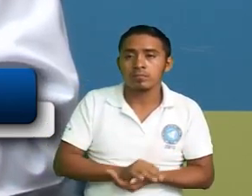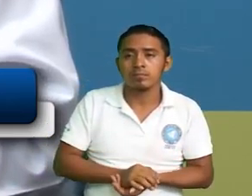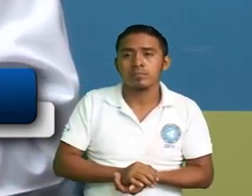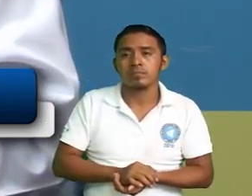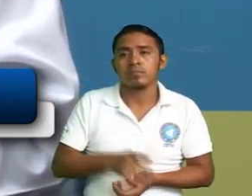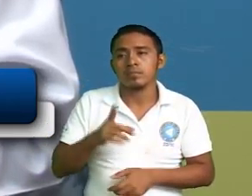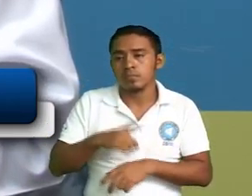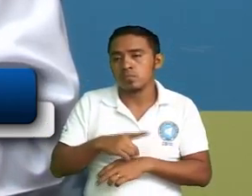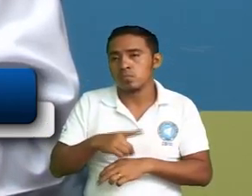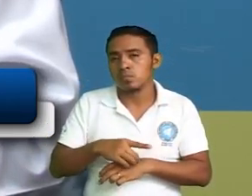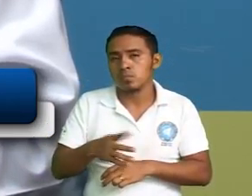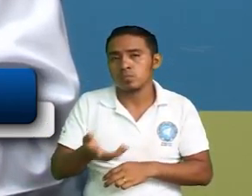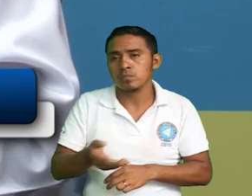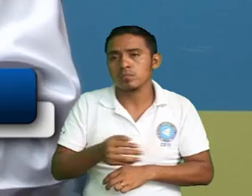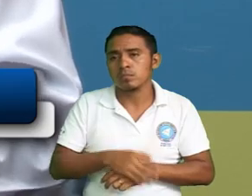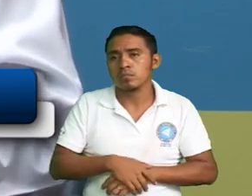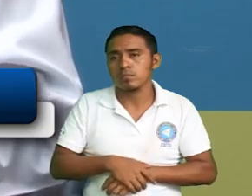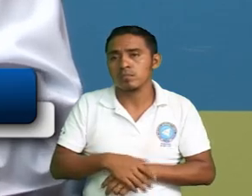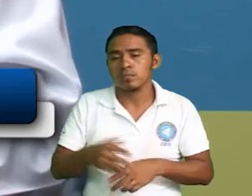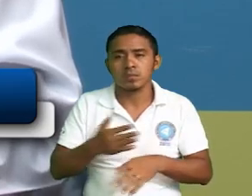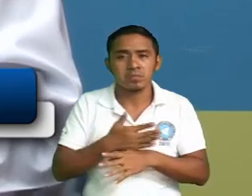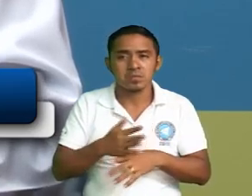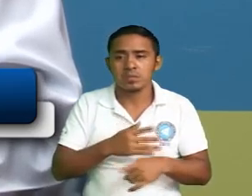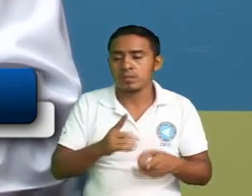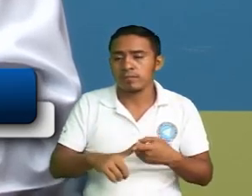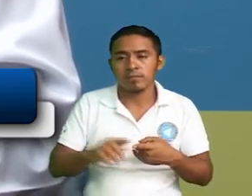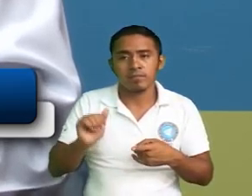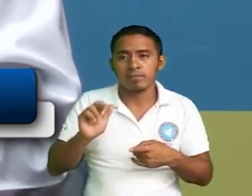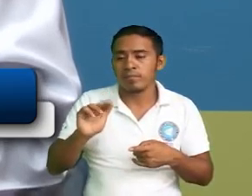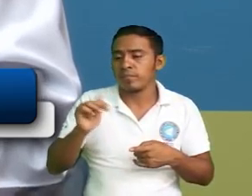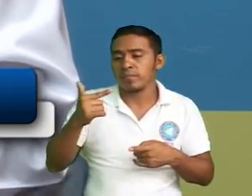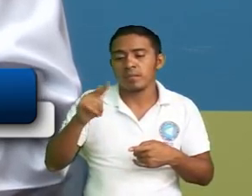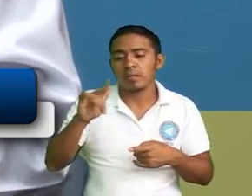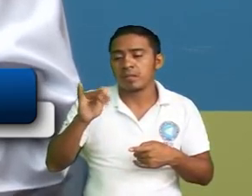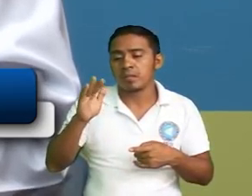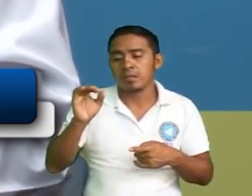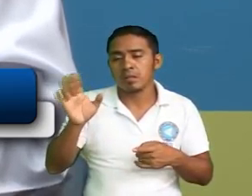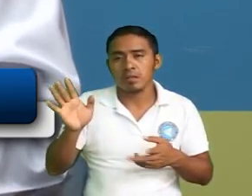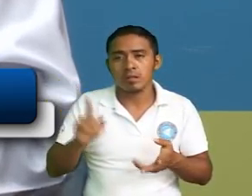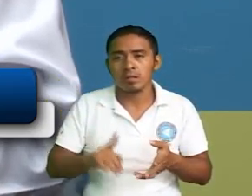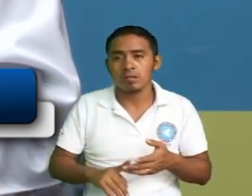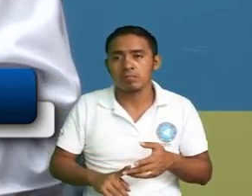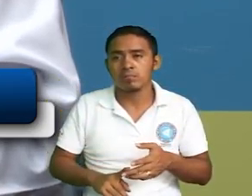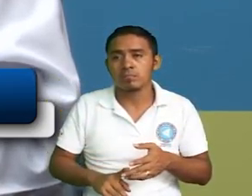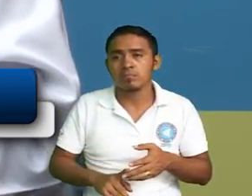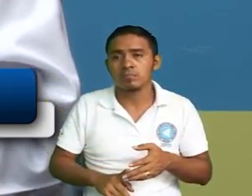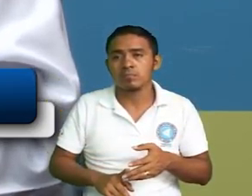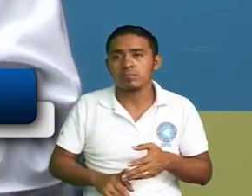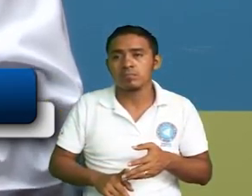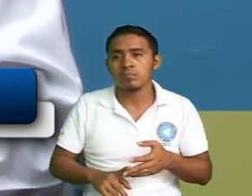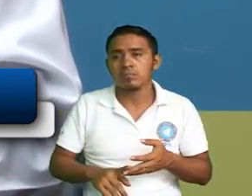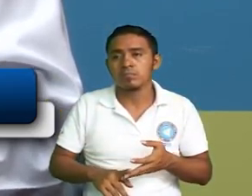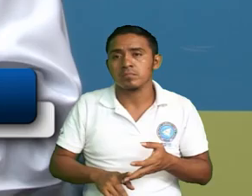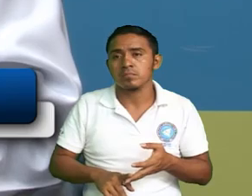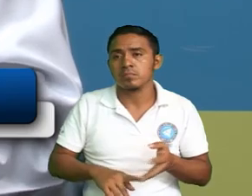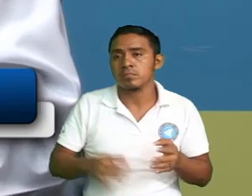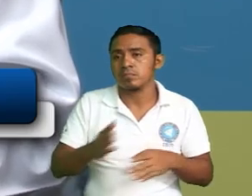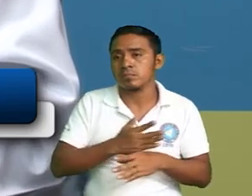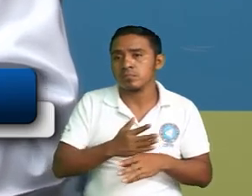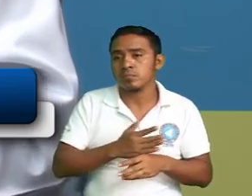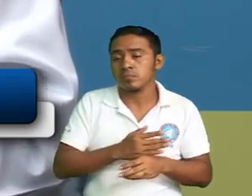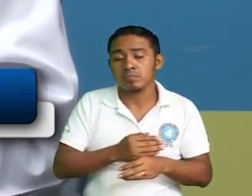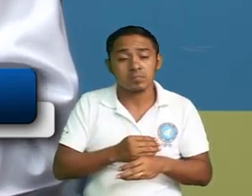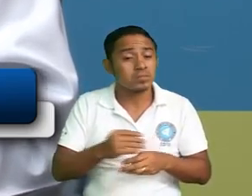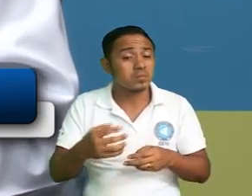indican los analgésicos que él requiera. Hay analgésicos de diferentes